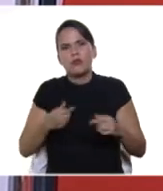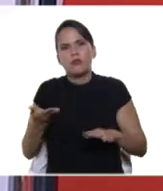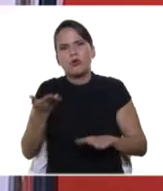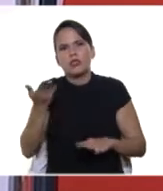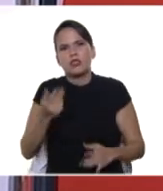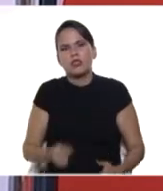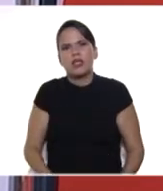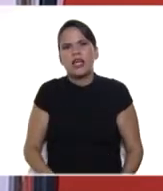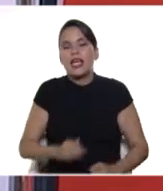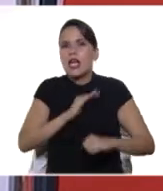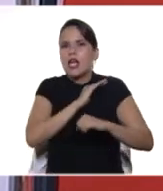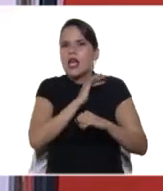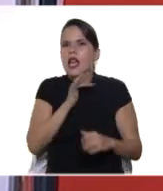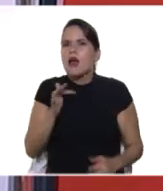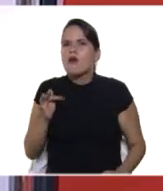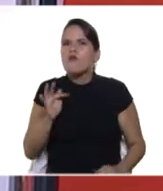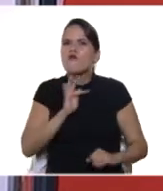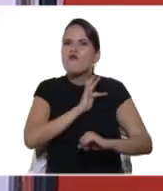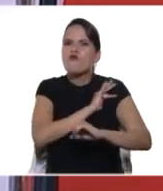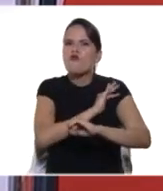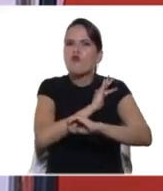la fuerza